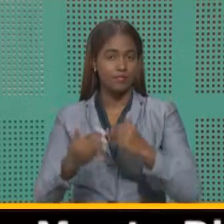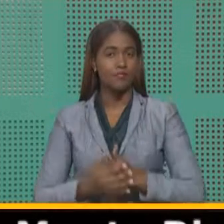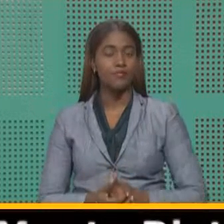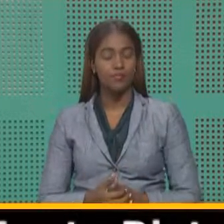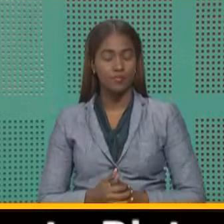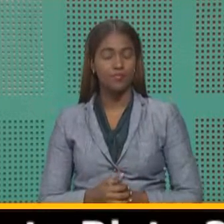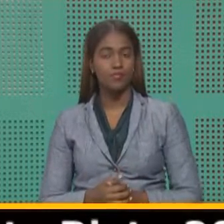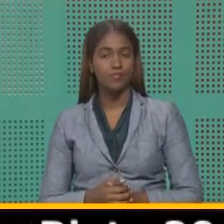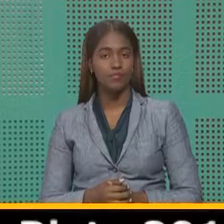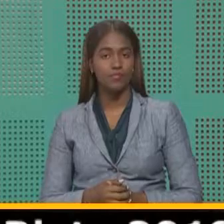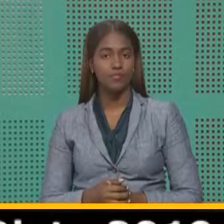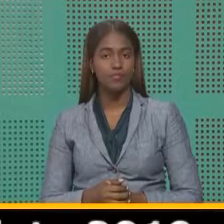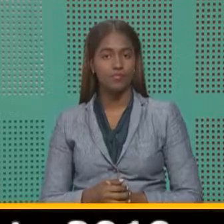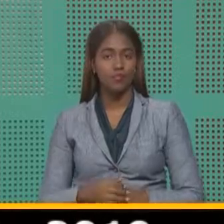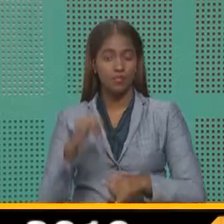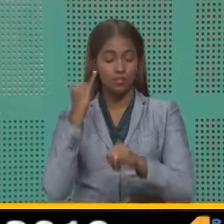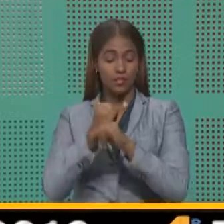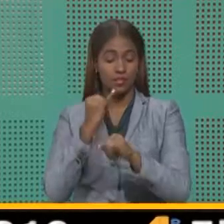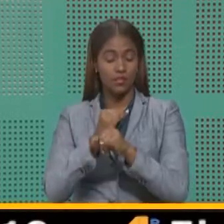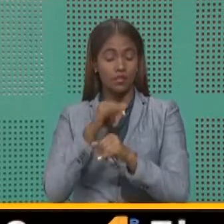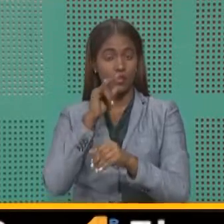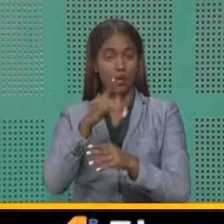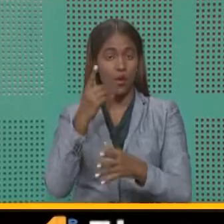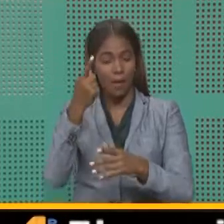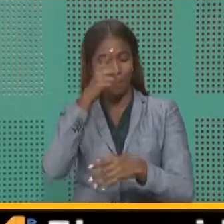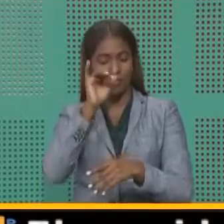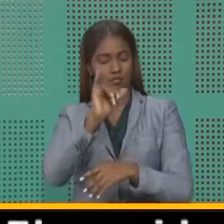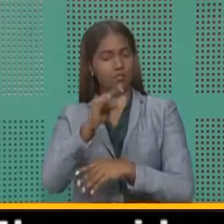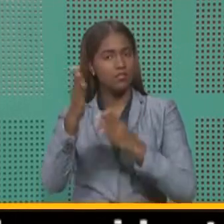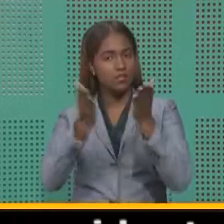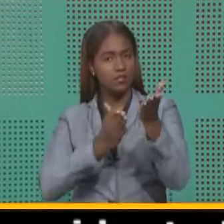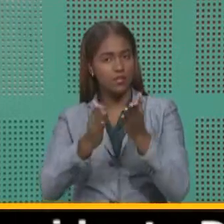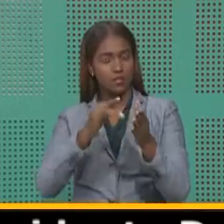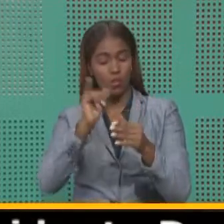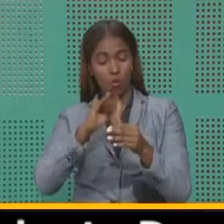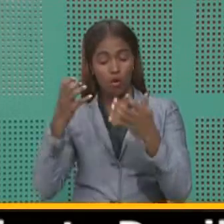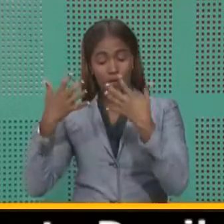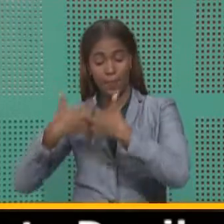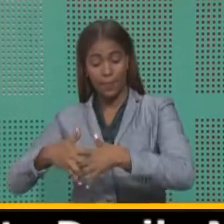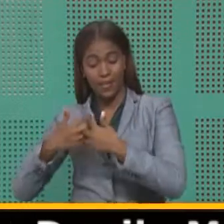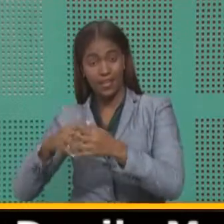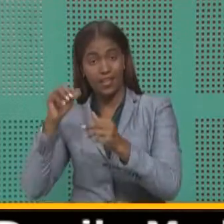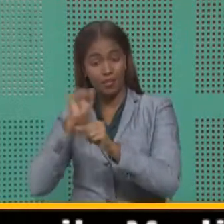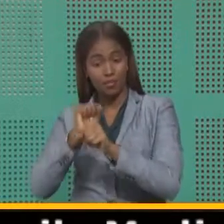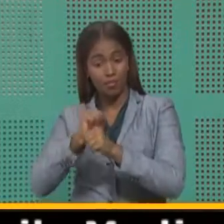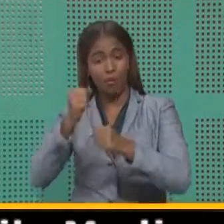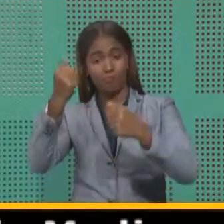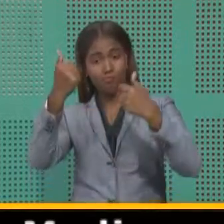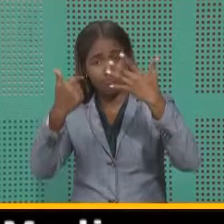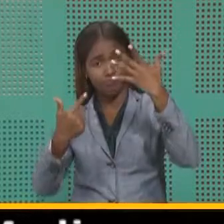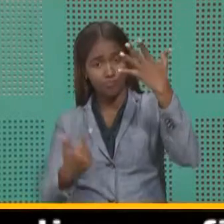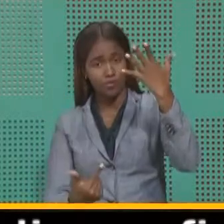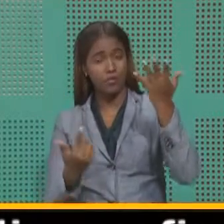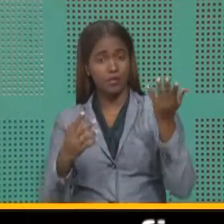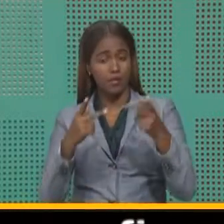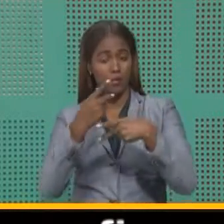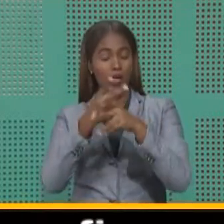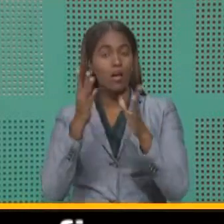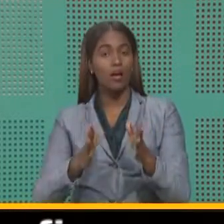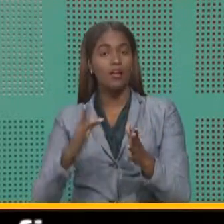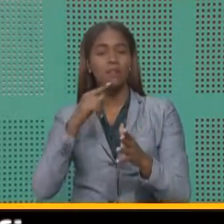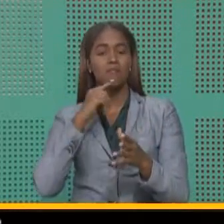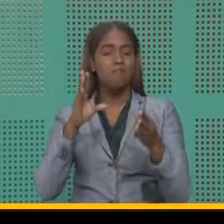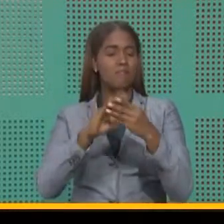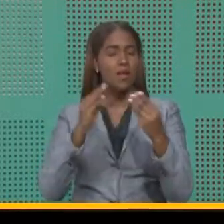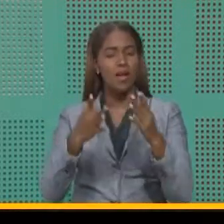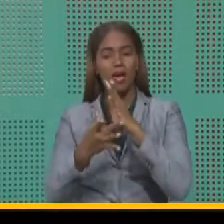instituciones públicas por sus servicios y empresas que fabrican toda una gama de productos digamos que